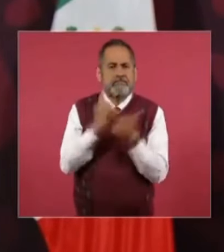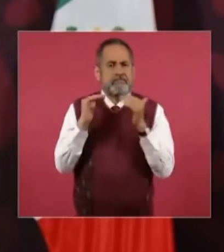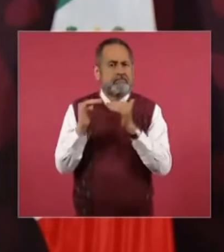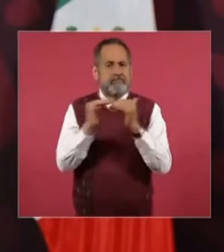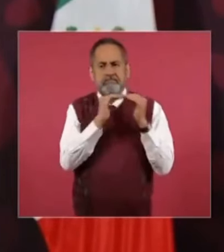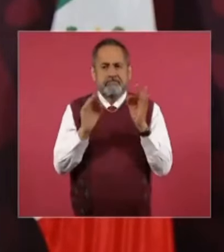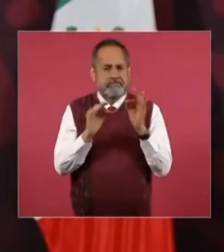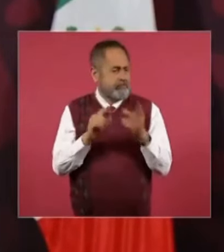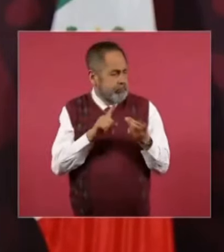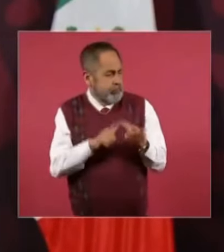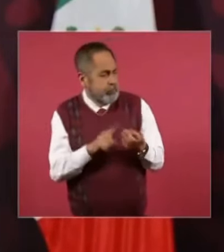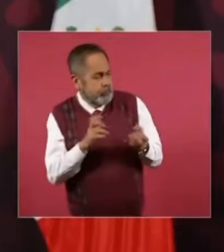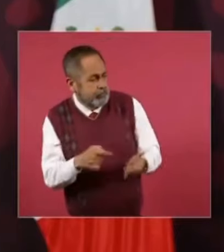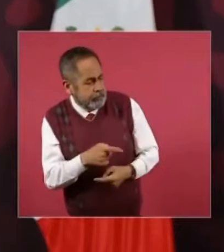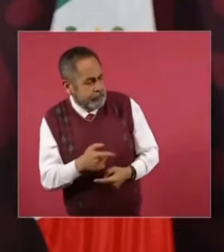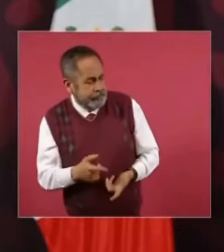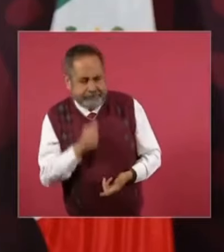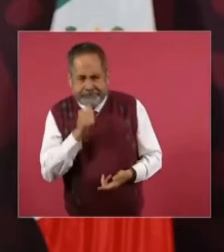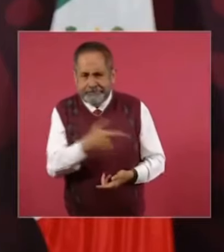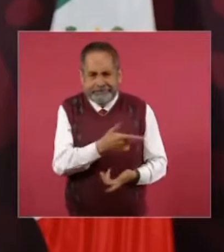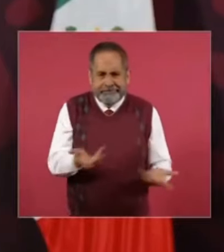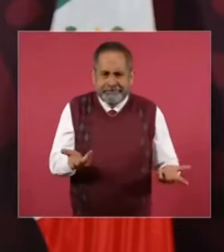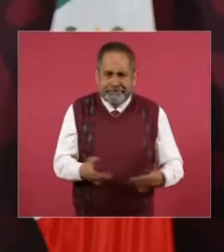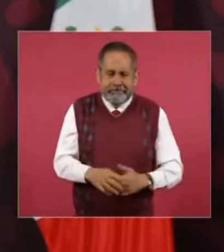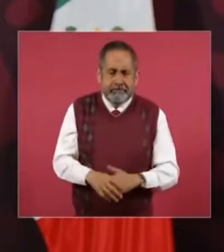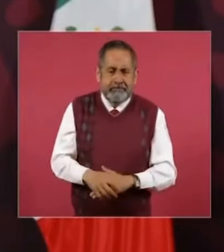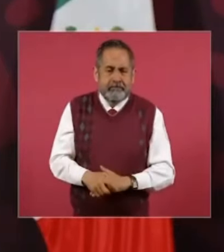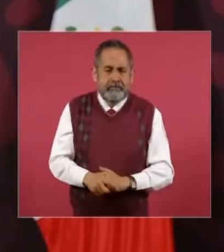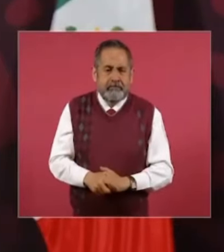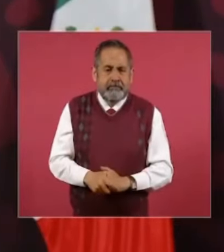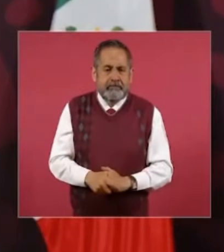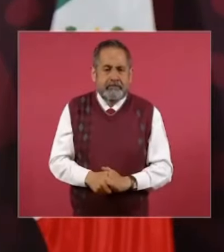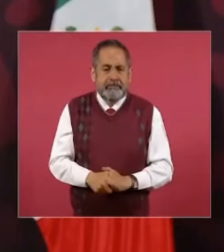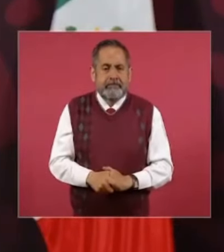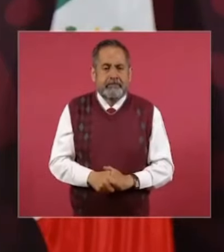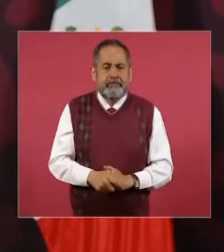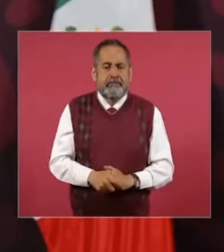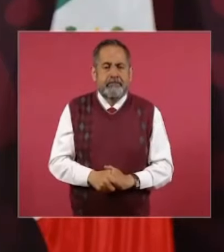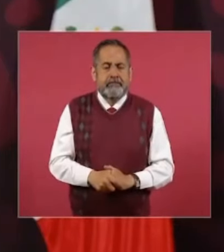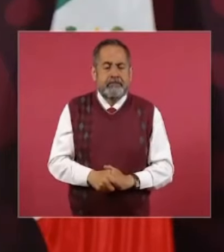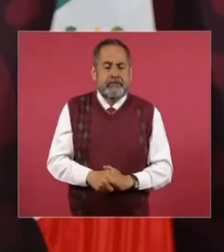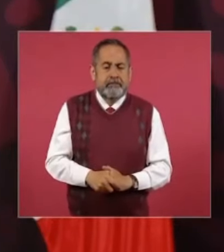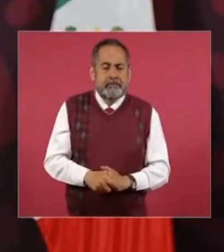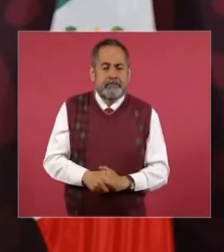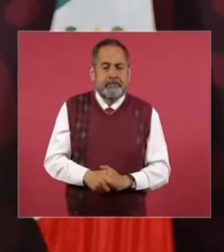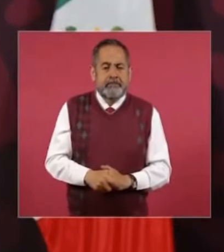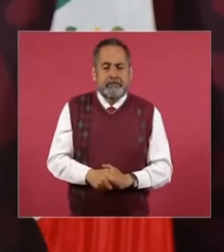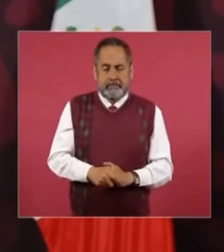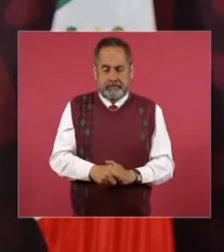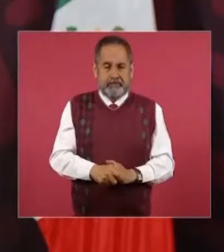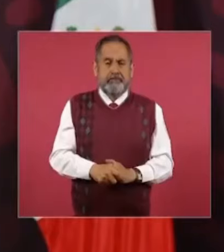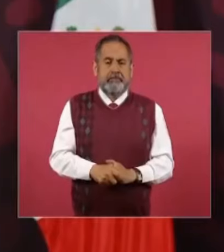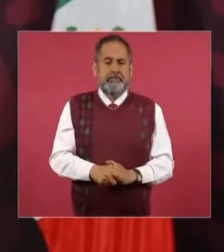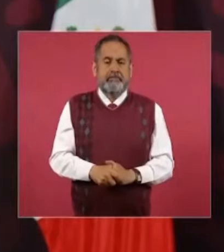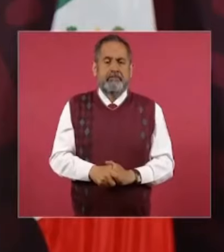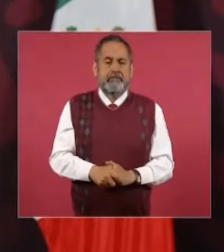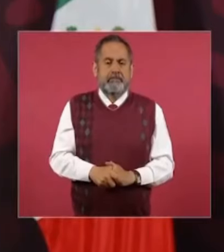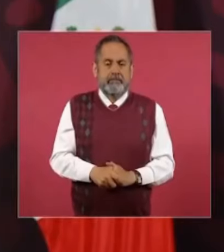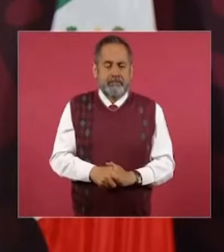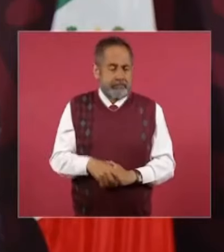un legislador de Morena con los pelos en la mano les demuestra que la